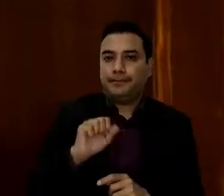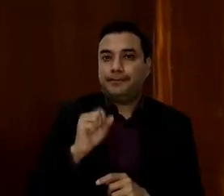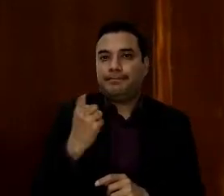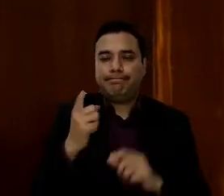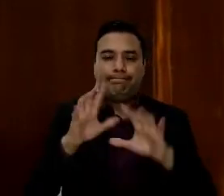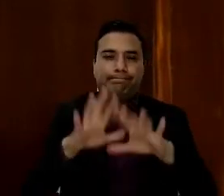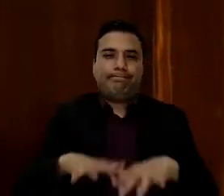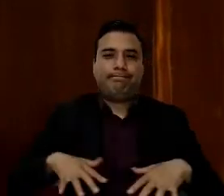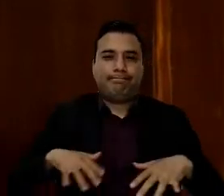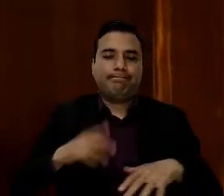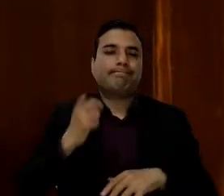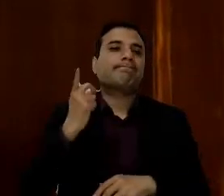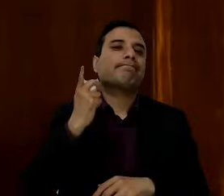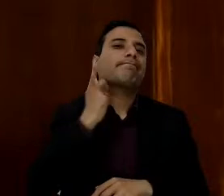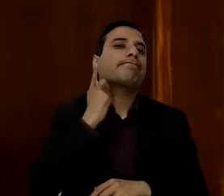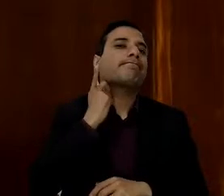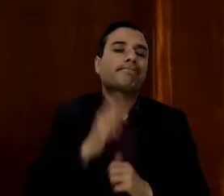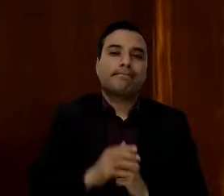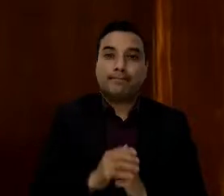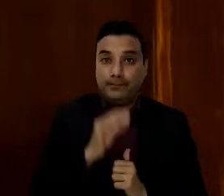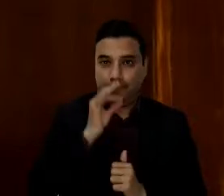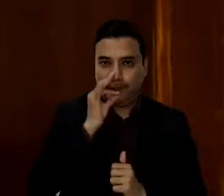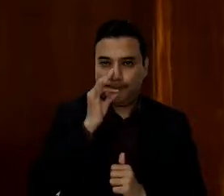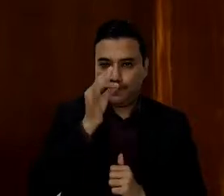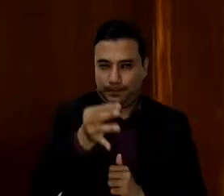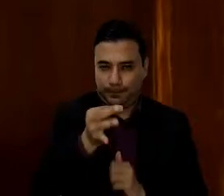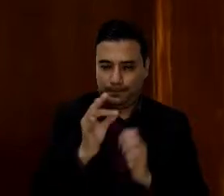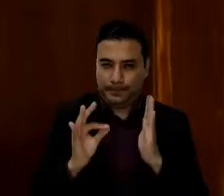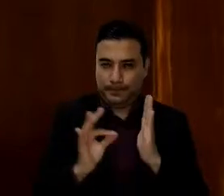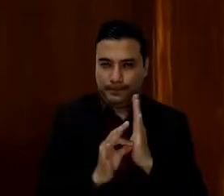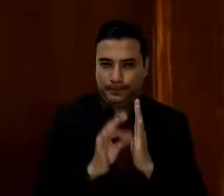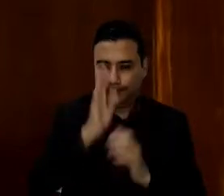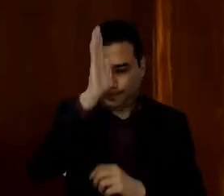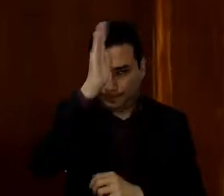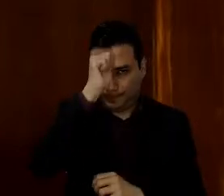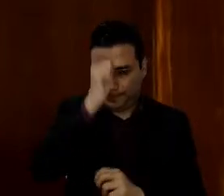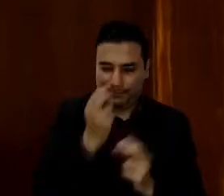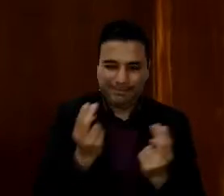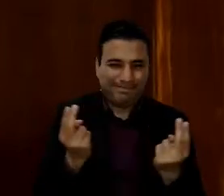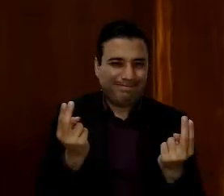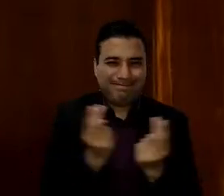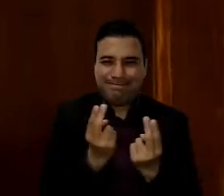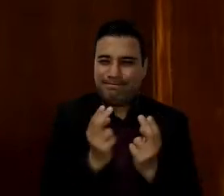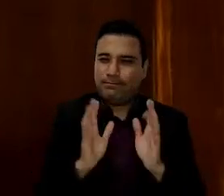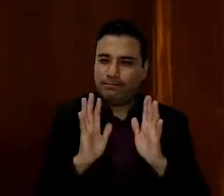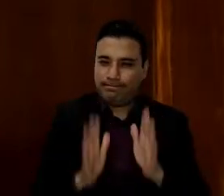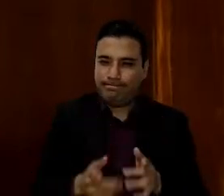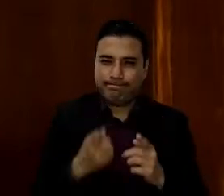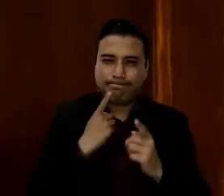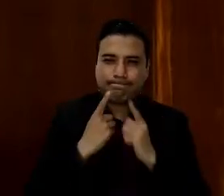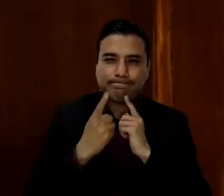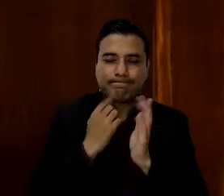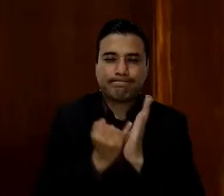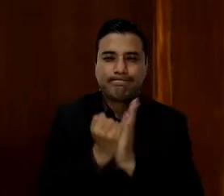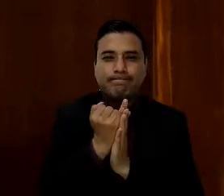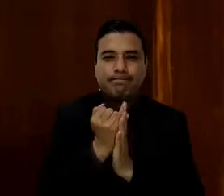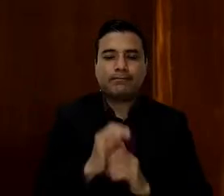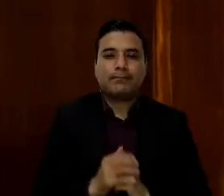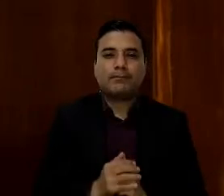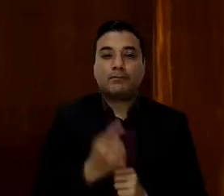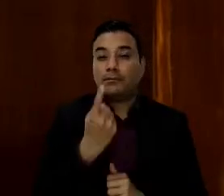legislatura decreta el siguiente punto de acuerdo de urgente y obvia resolución.